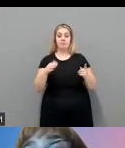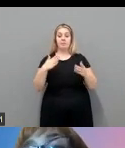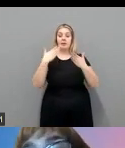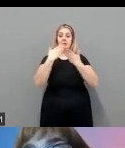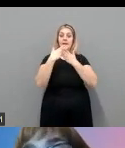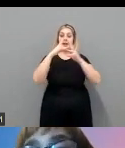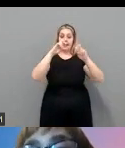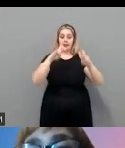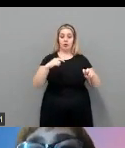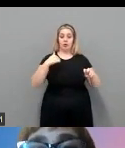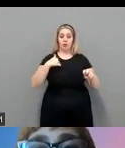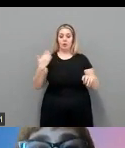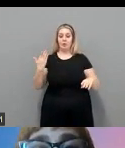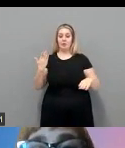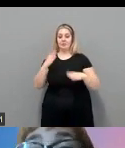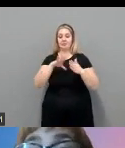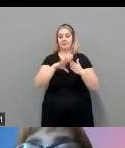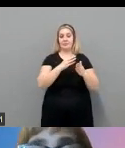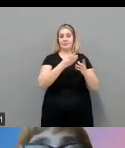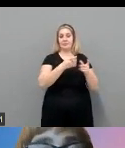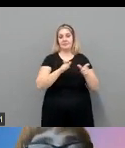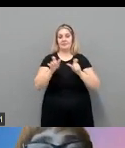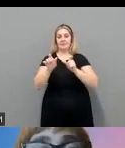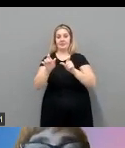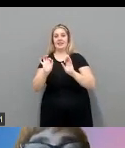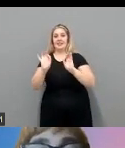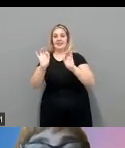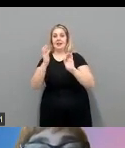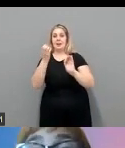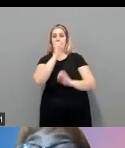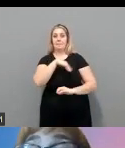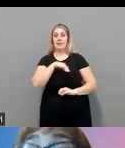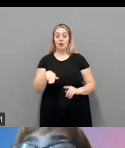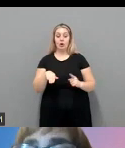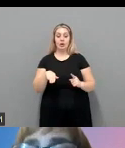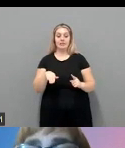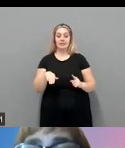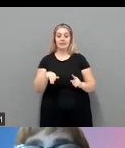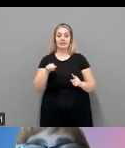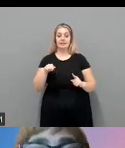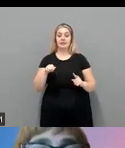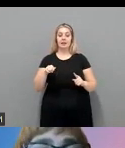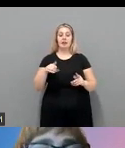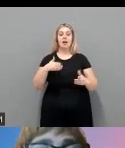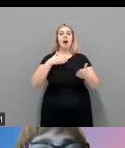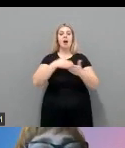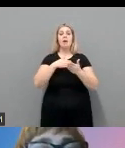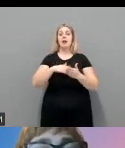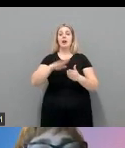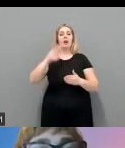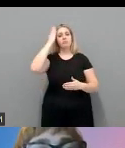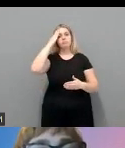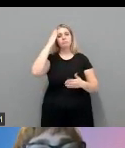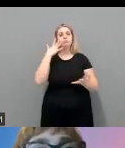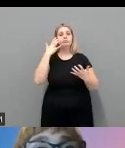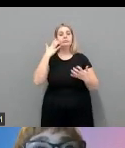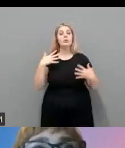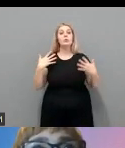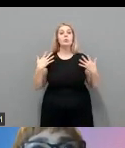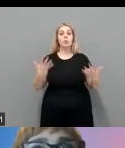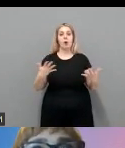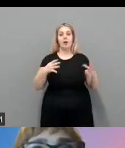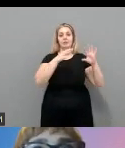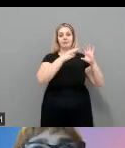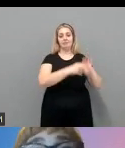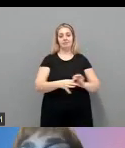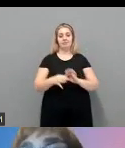hoy os traigo, la parte específica de menores, las principales barreras que se evidencian tienen que